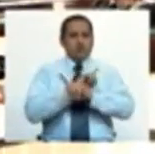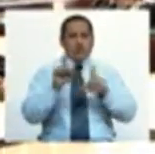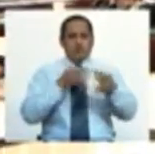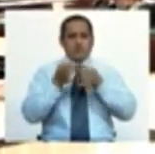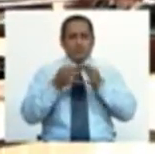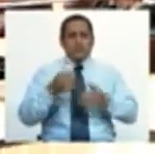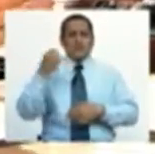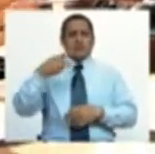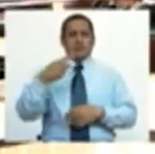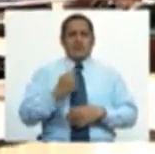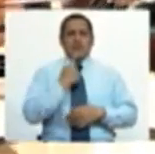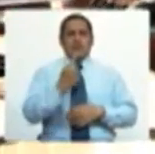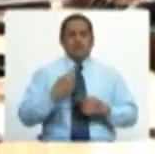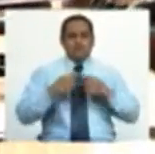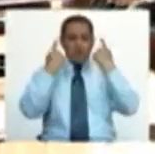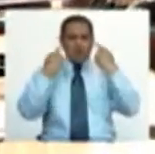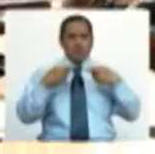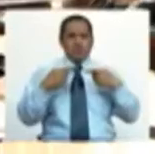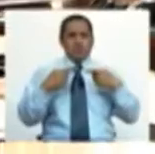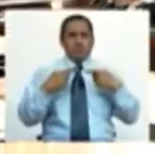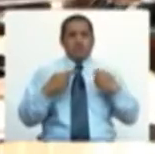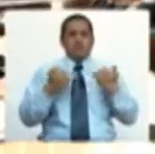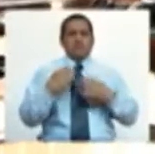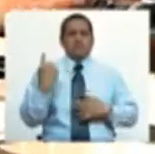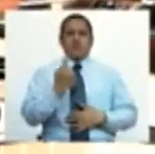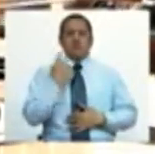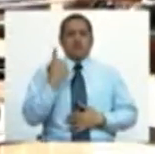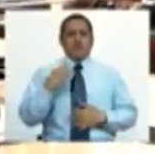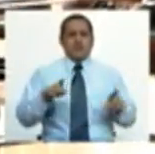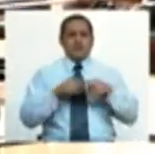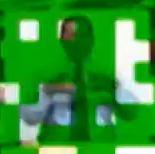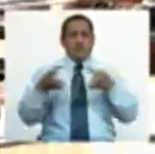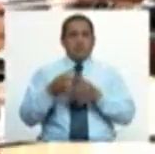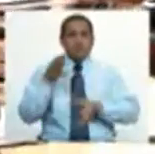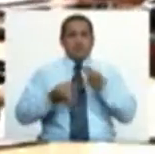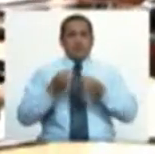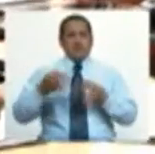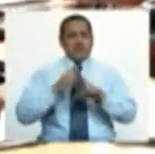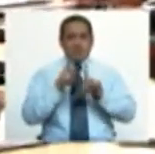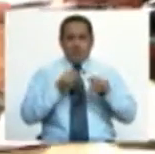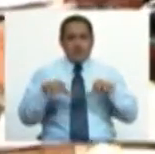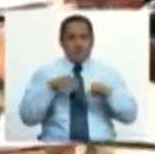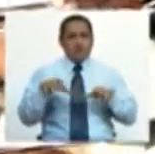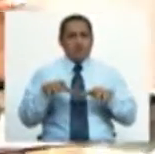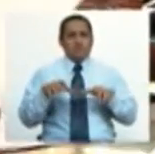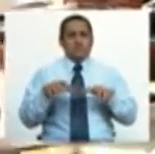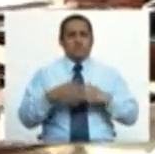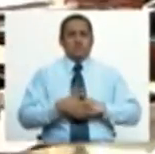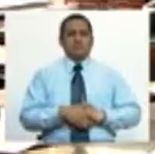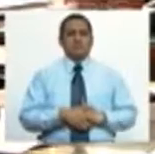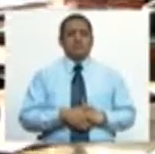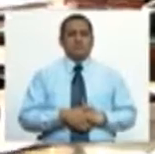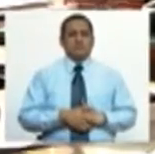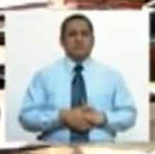segunda oportunidad. Este ha sido, digamos, un acto sui generis del Poder Judicial que no tenía por qué hacerlo